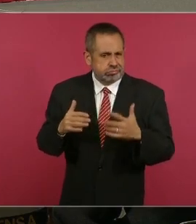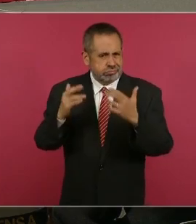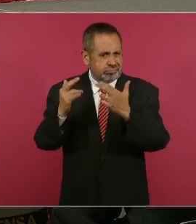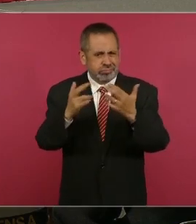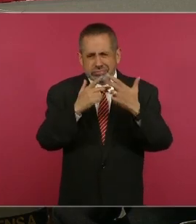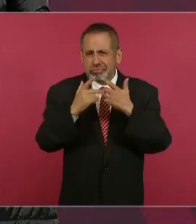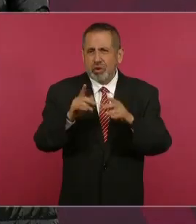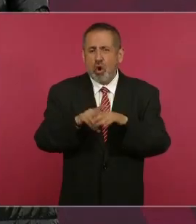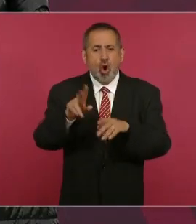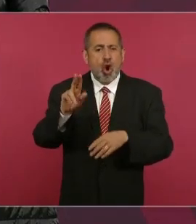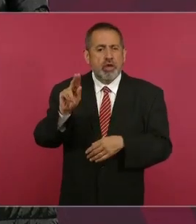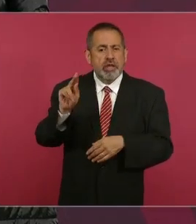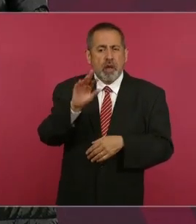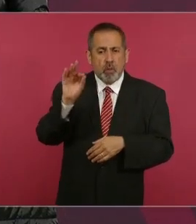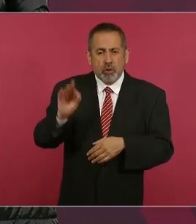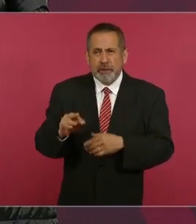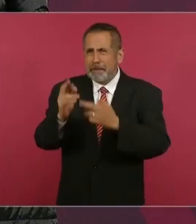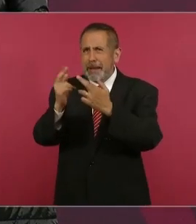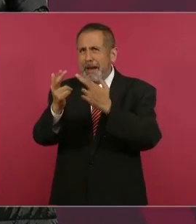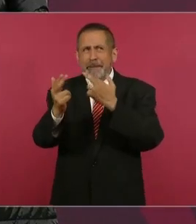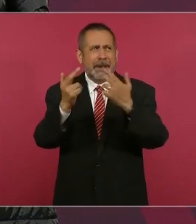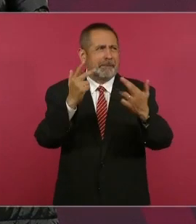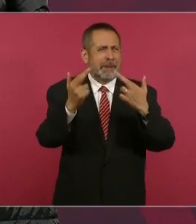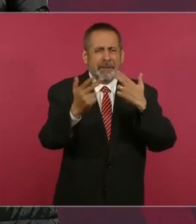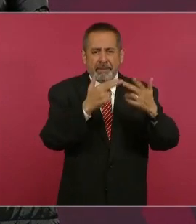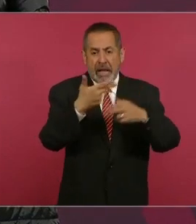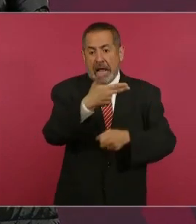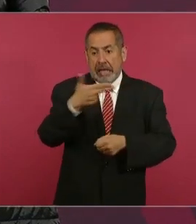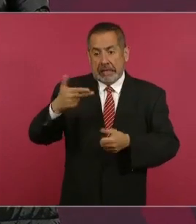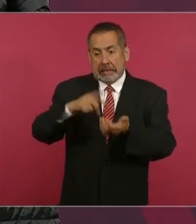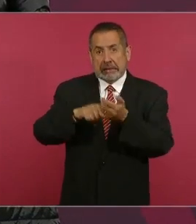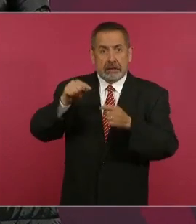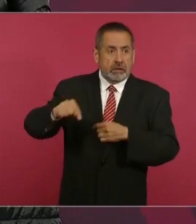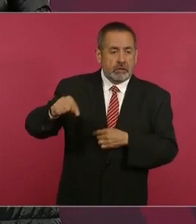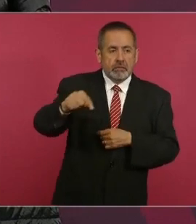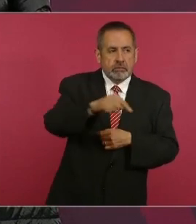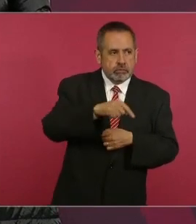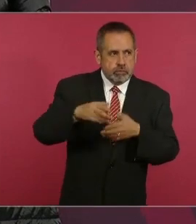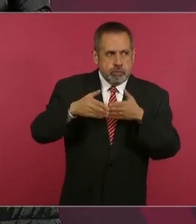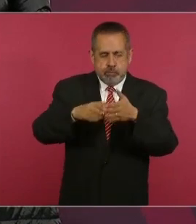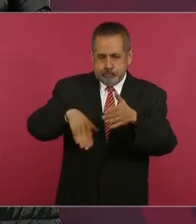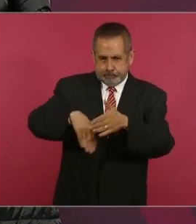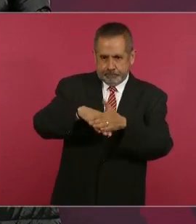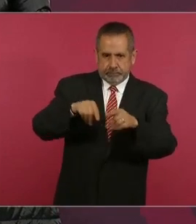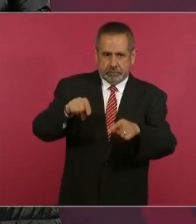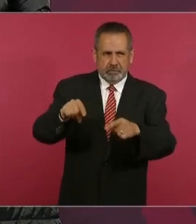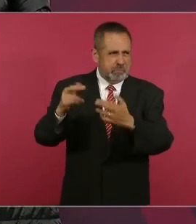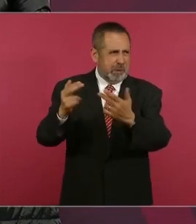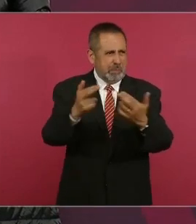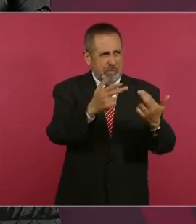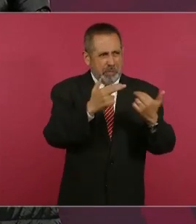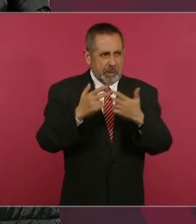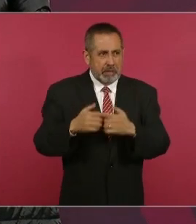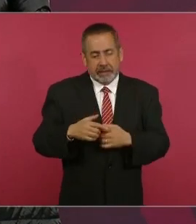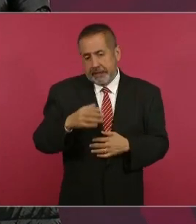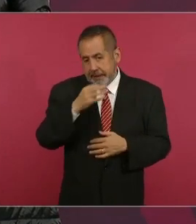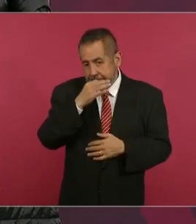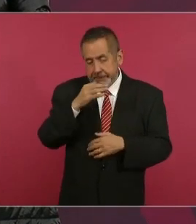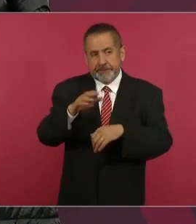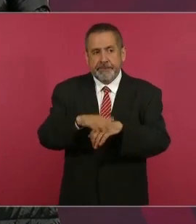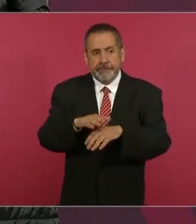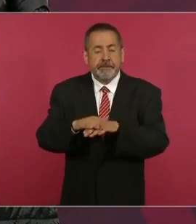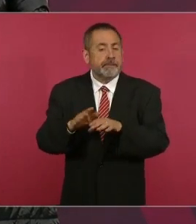del 80% en estos hoteles aquí en el puerto. Queremos decirles a los